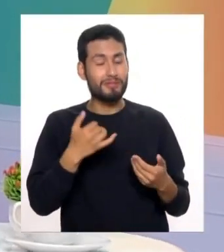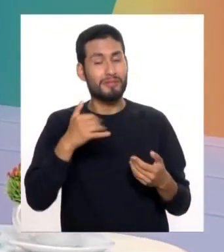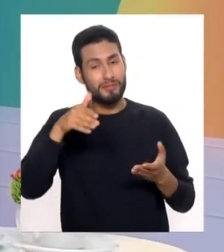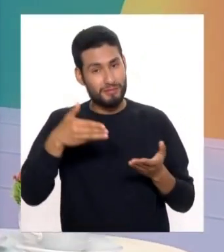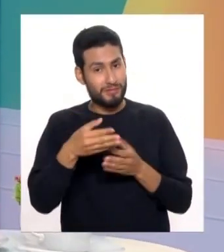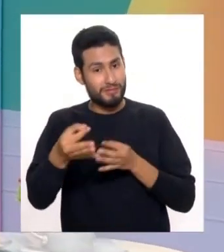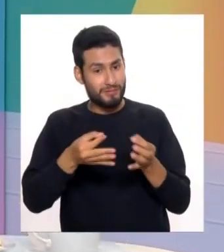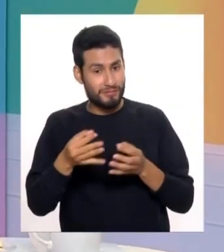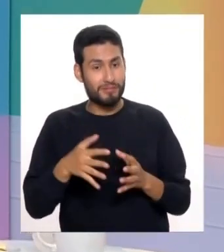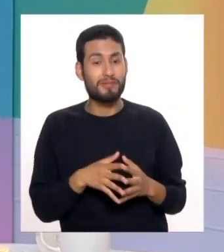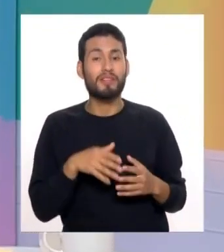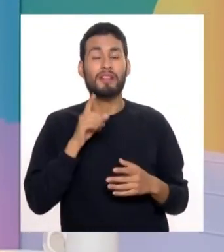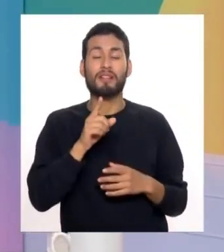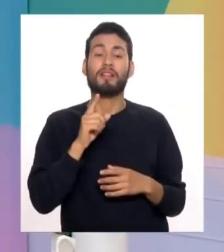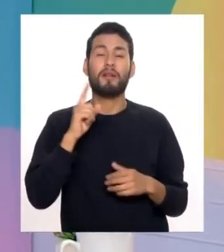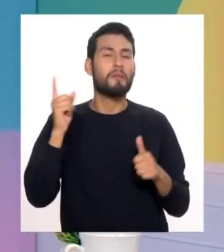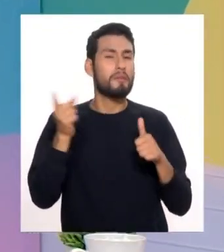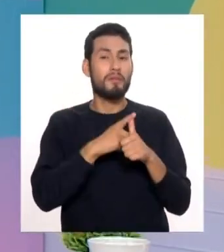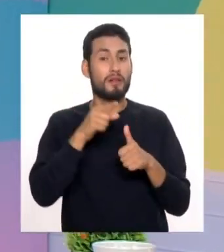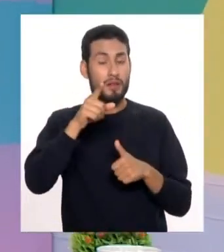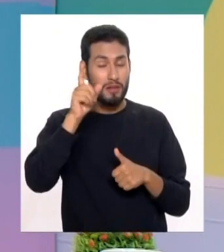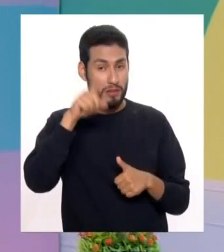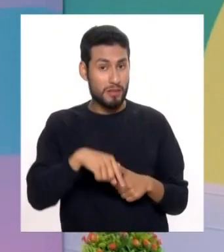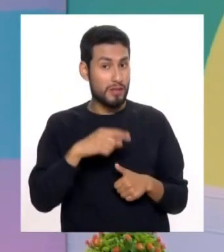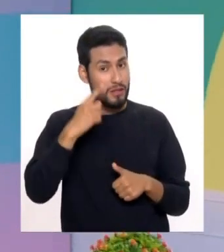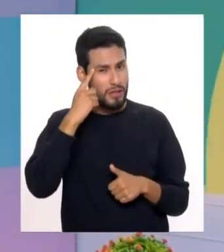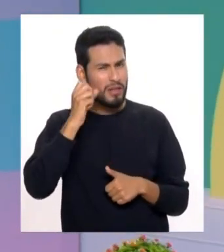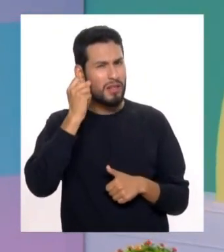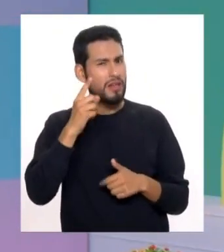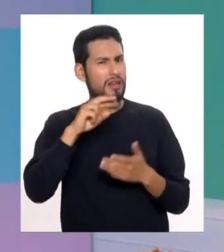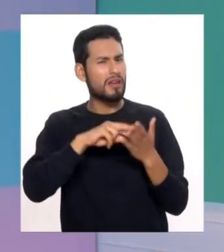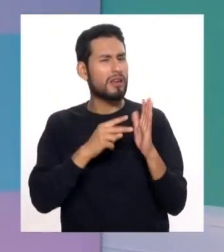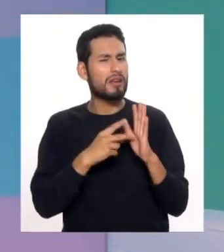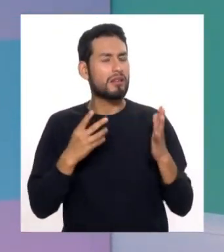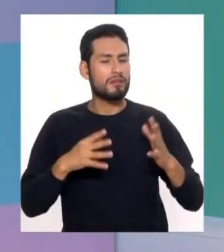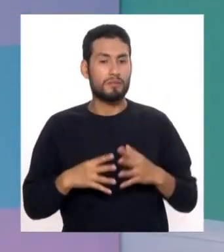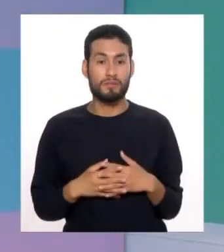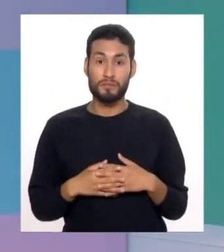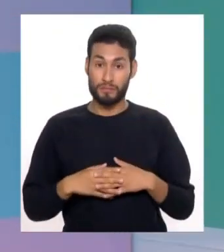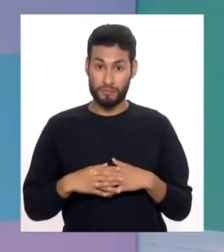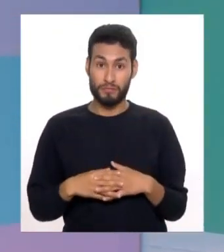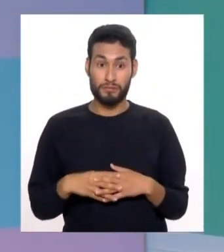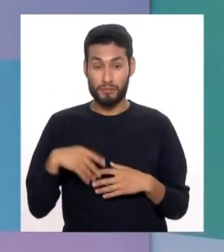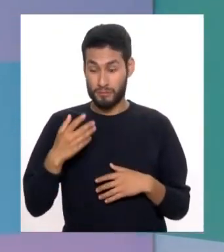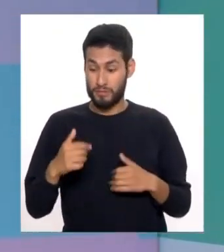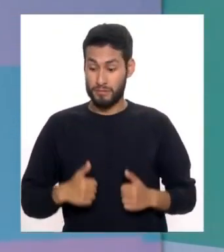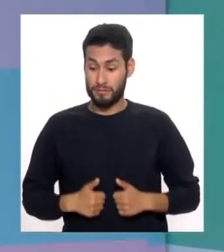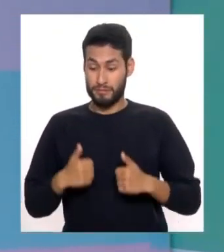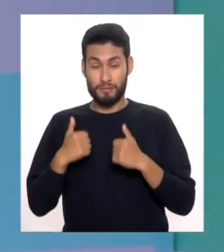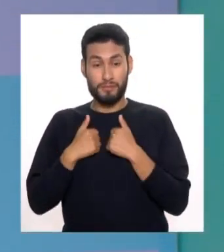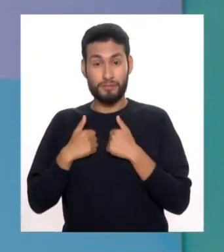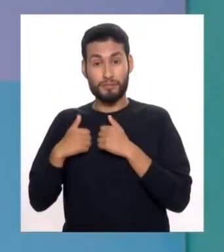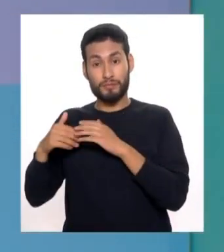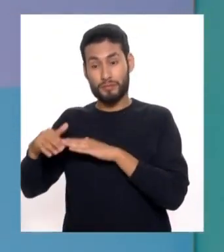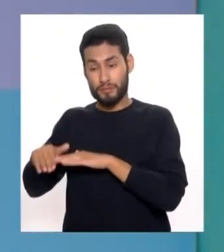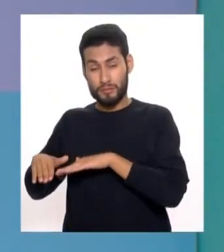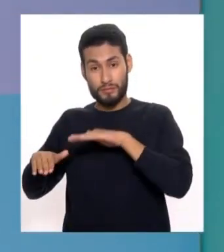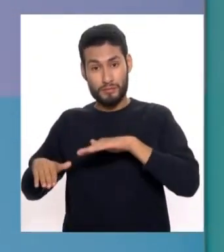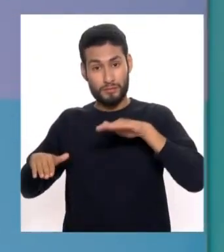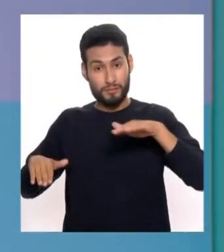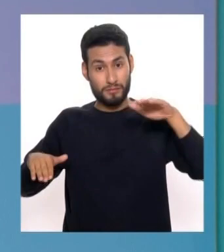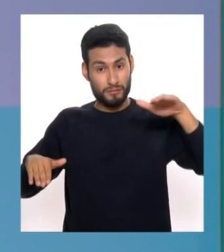introducción. El primer concepto que hay que entender es que, así como tenemos a lo largo de la vida distintas